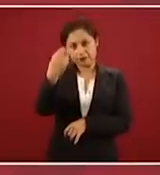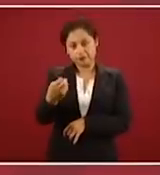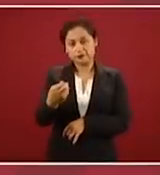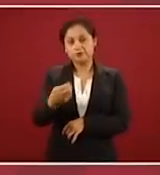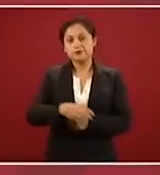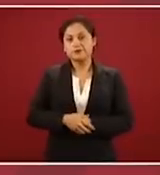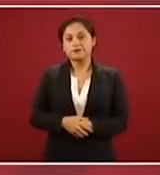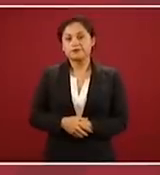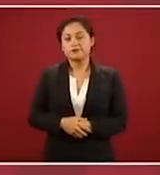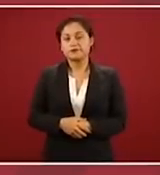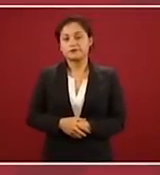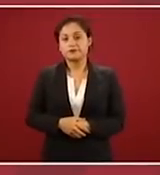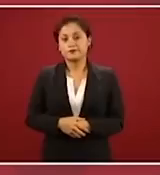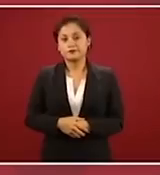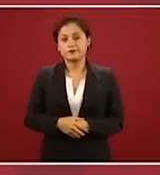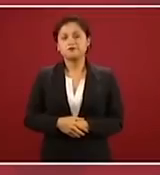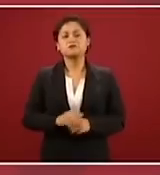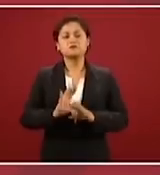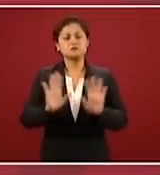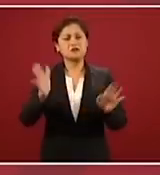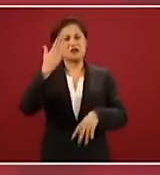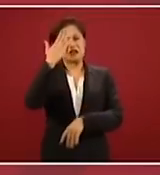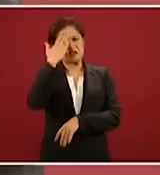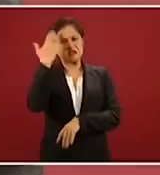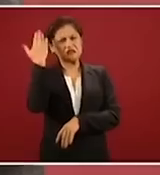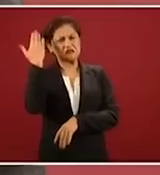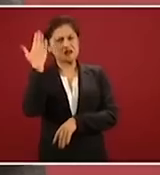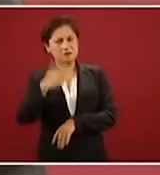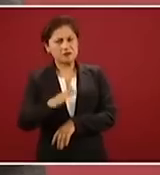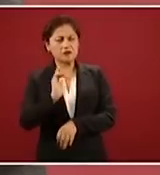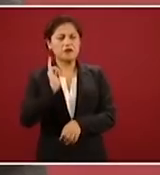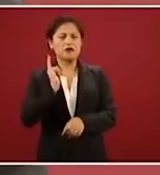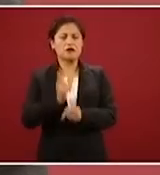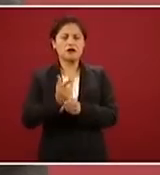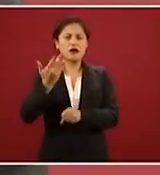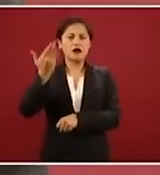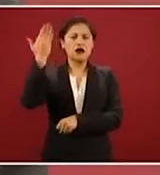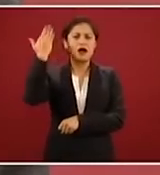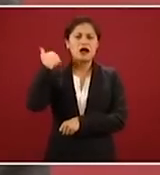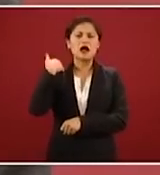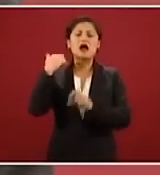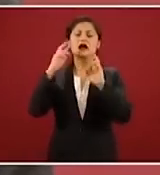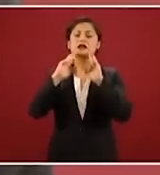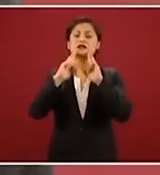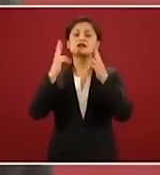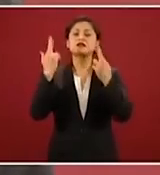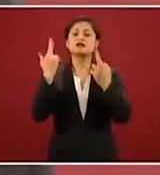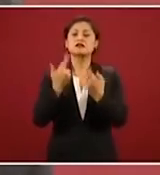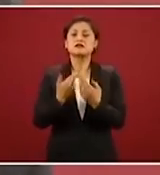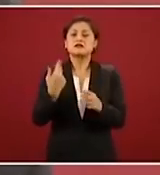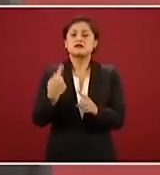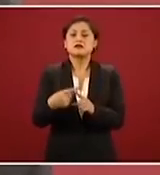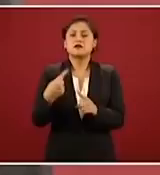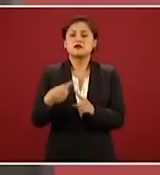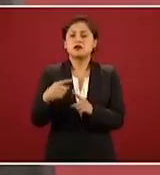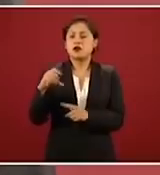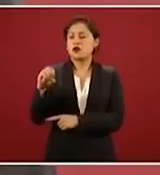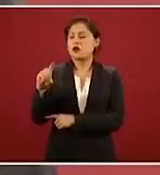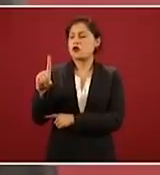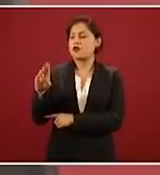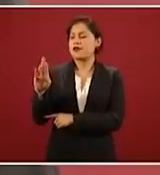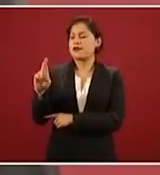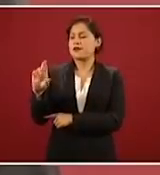conoce hasta de una reunión que llevó a cabo el Consejo de Administración de Odebrecht en Los